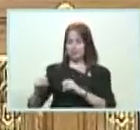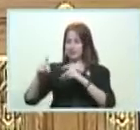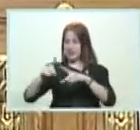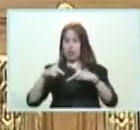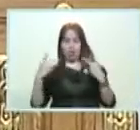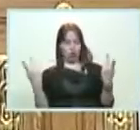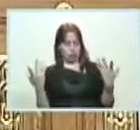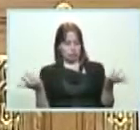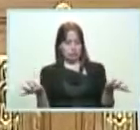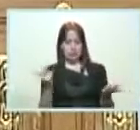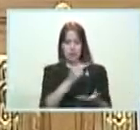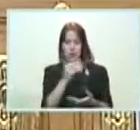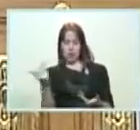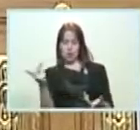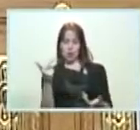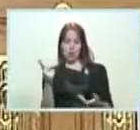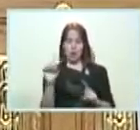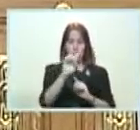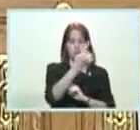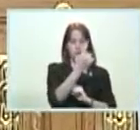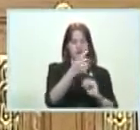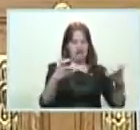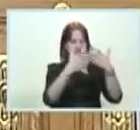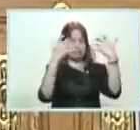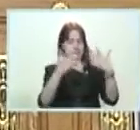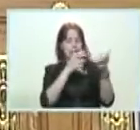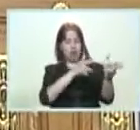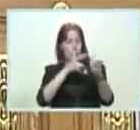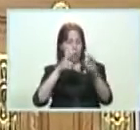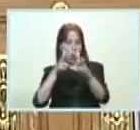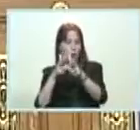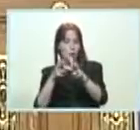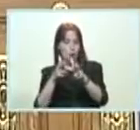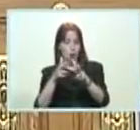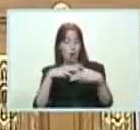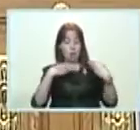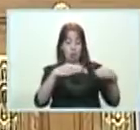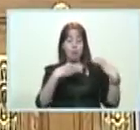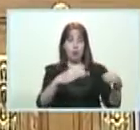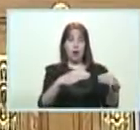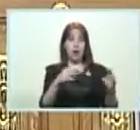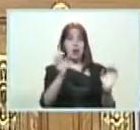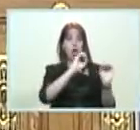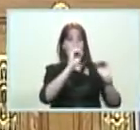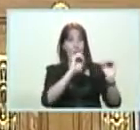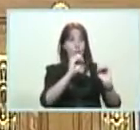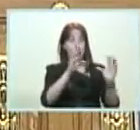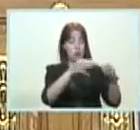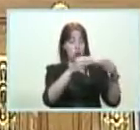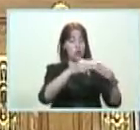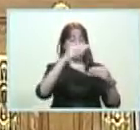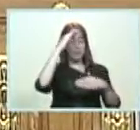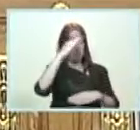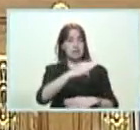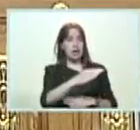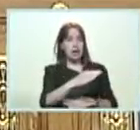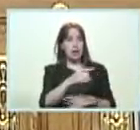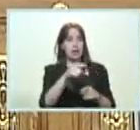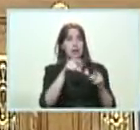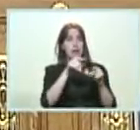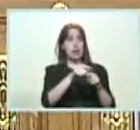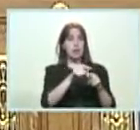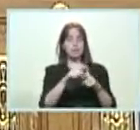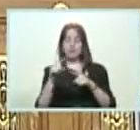O íbamos a nuevas insurrecciones armadas, populares, cívico-militares,